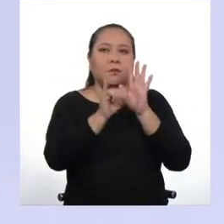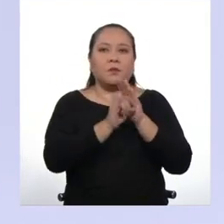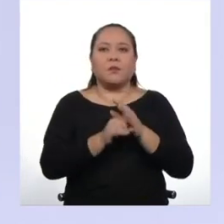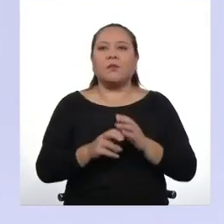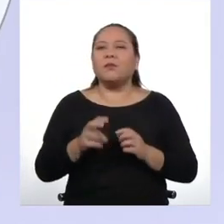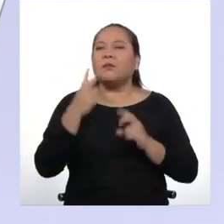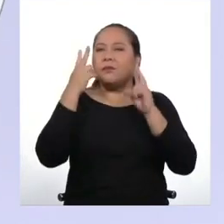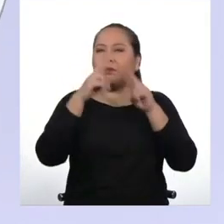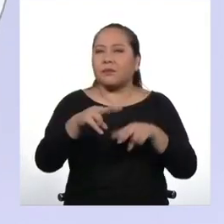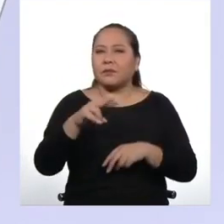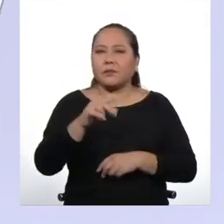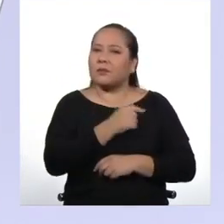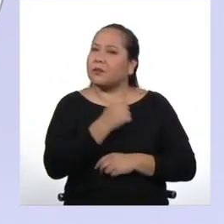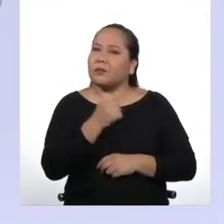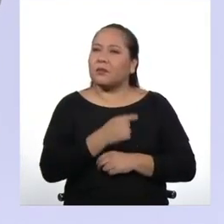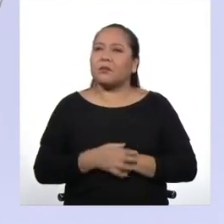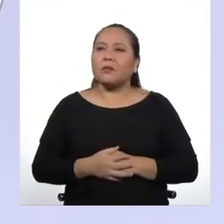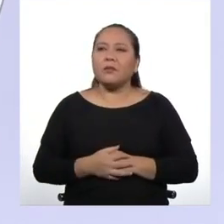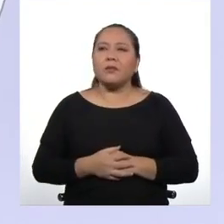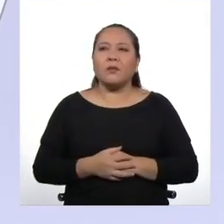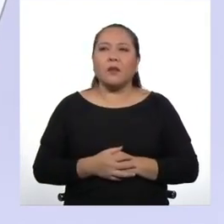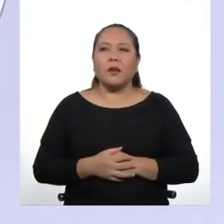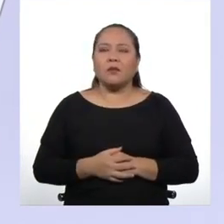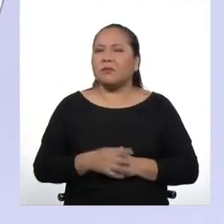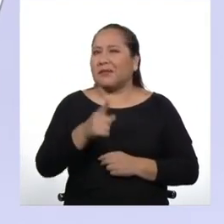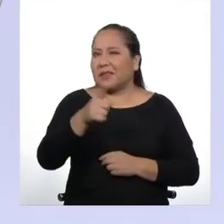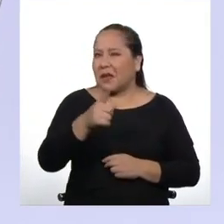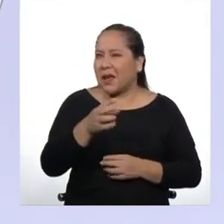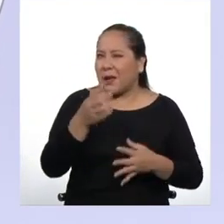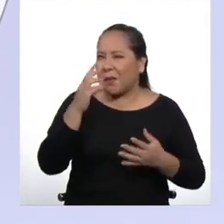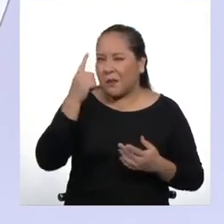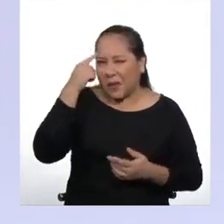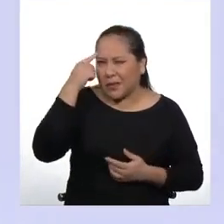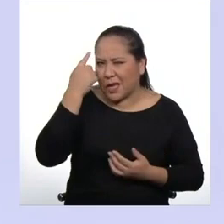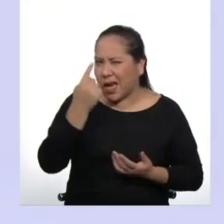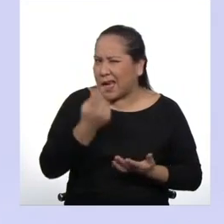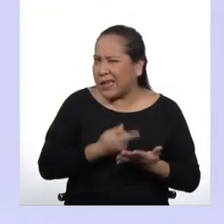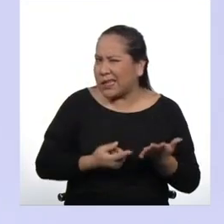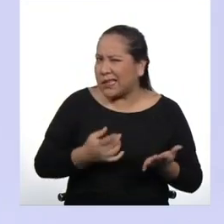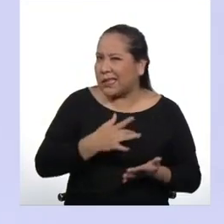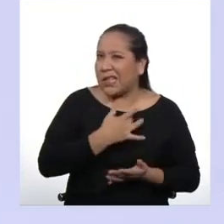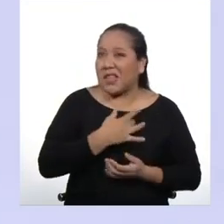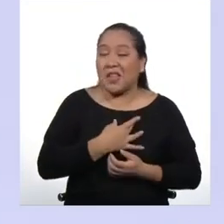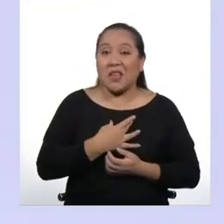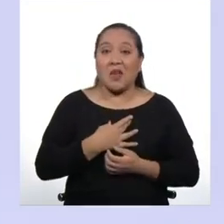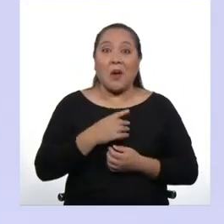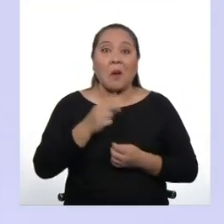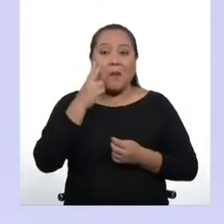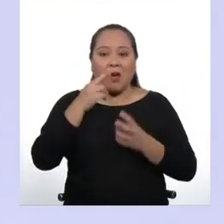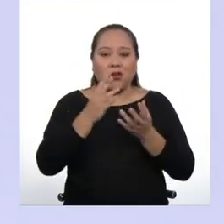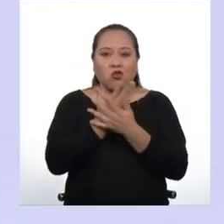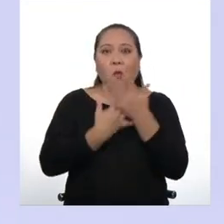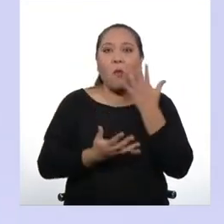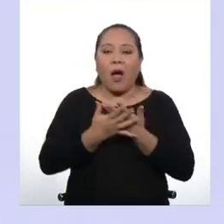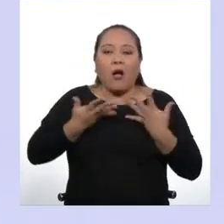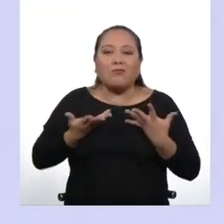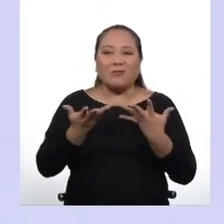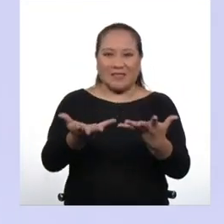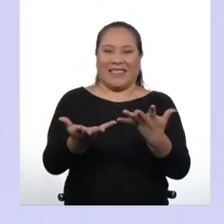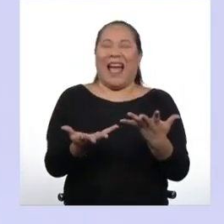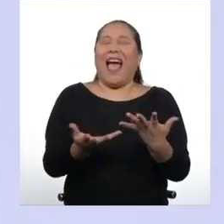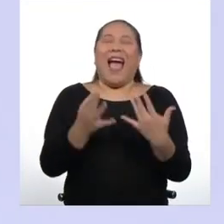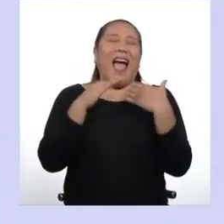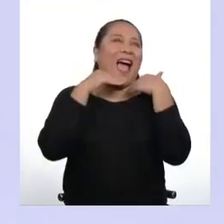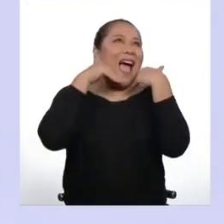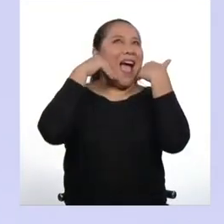esta segunda imagen? ¿Qué creen que está sintiendo? Veo que sus manos están extendidas y que tiene una